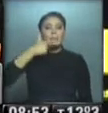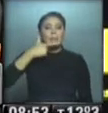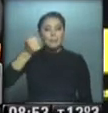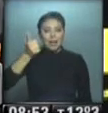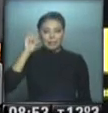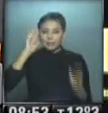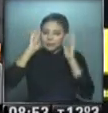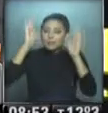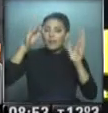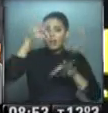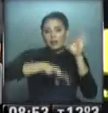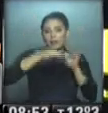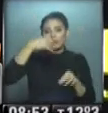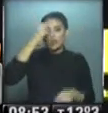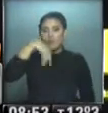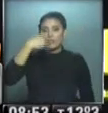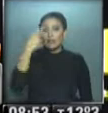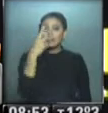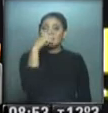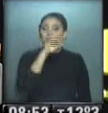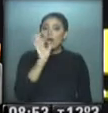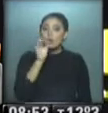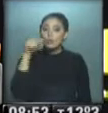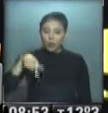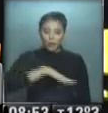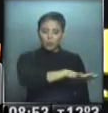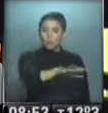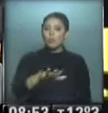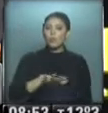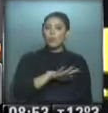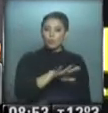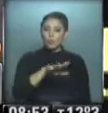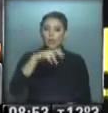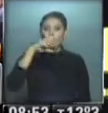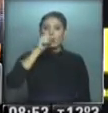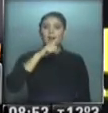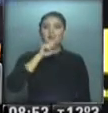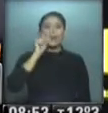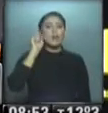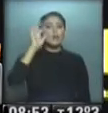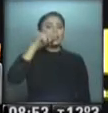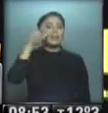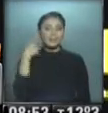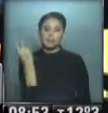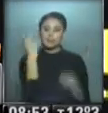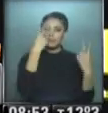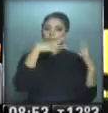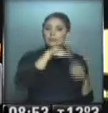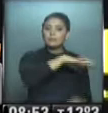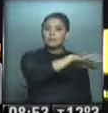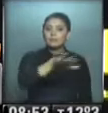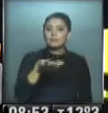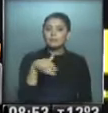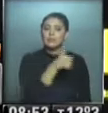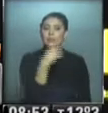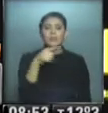legislativas del 27 de octubre recorrió la localidad de carmen de patagones y así señaló que una de sus